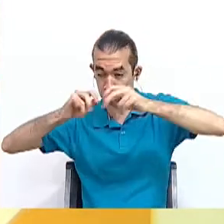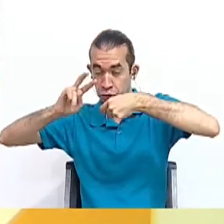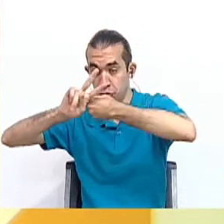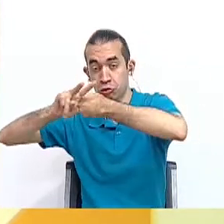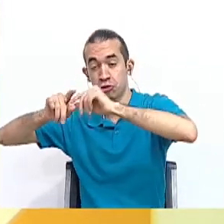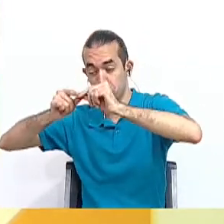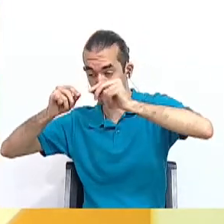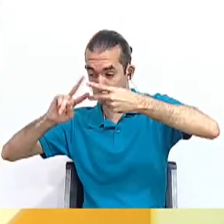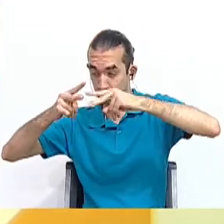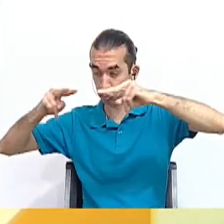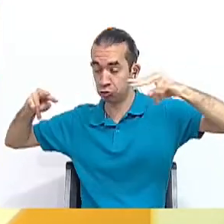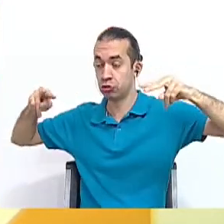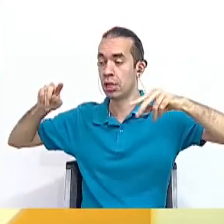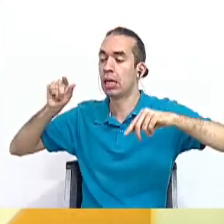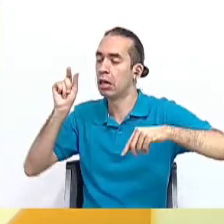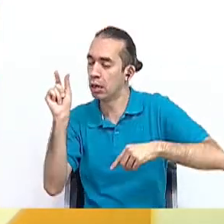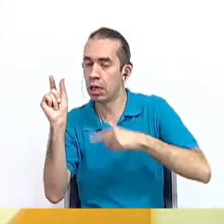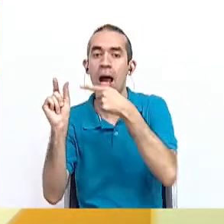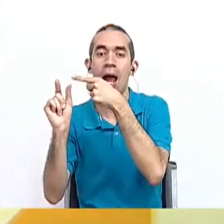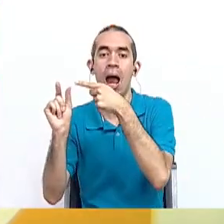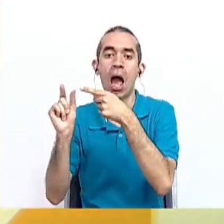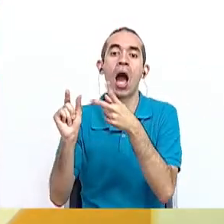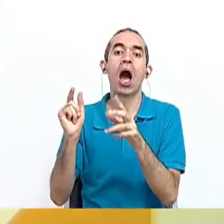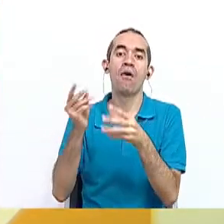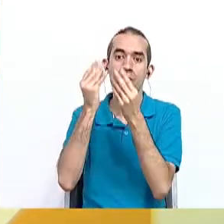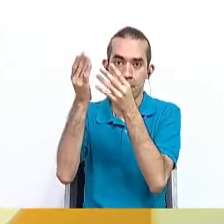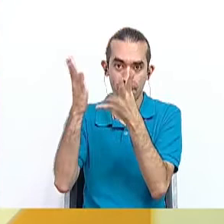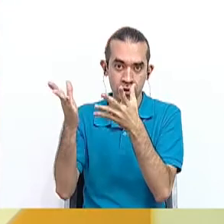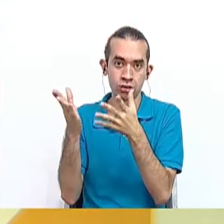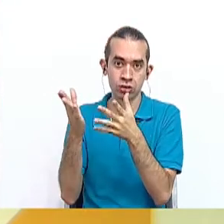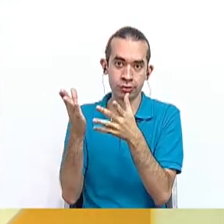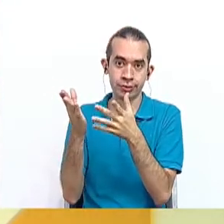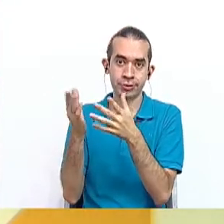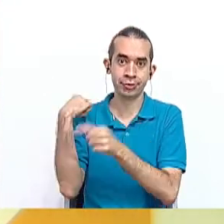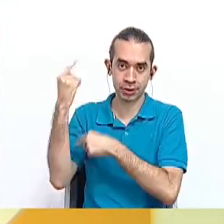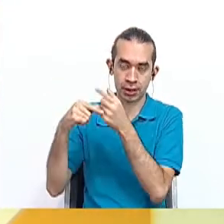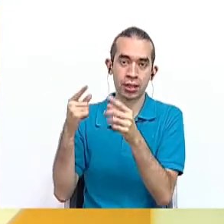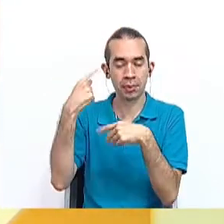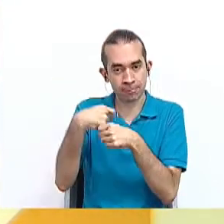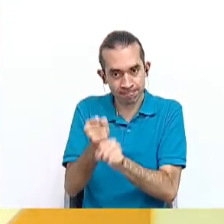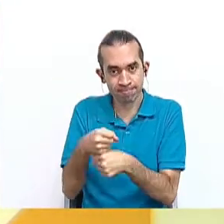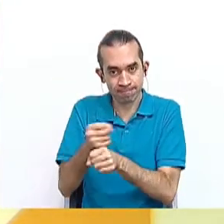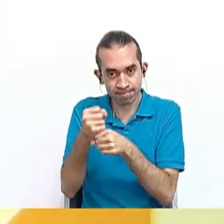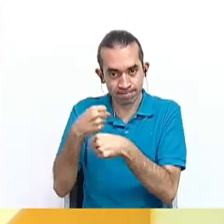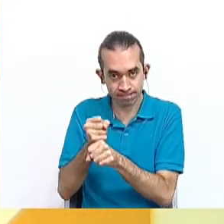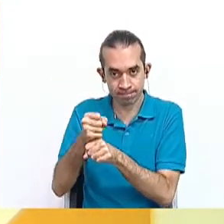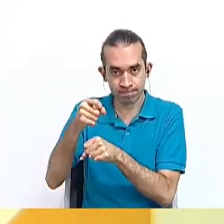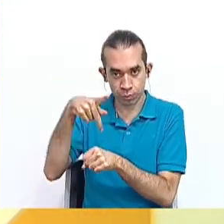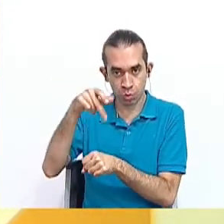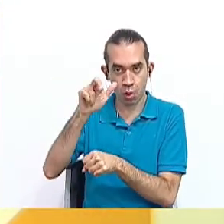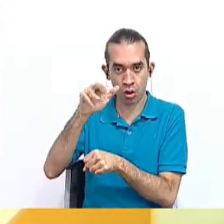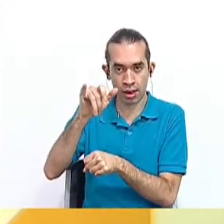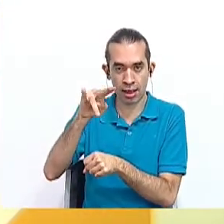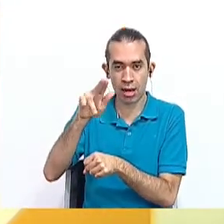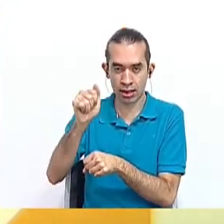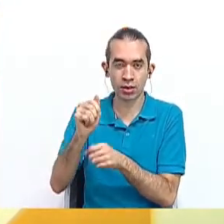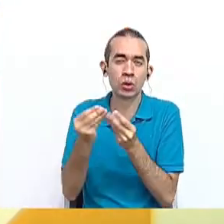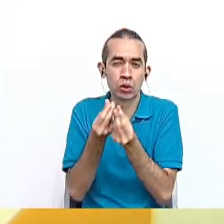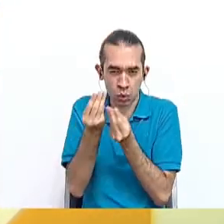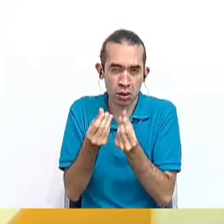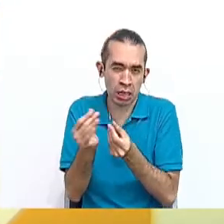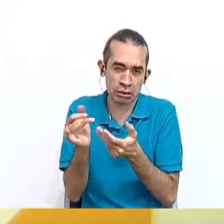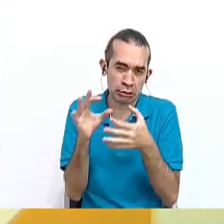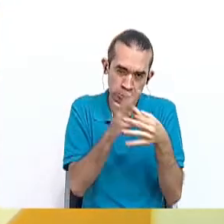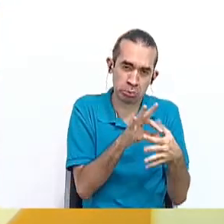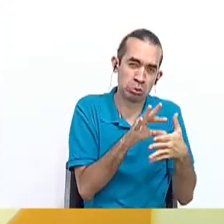la información genética para la síntesis o producción de las proteínas y eso va a ser muy importante.